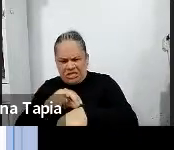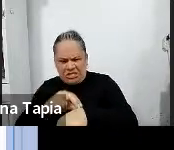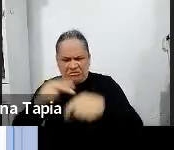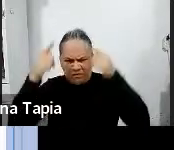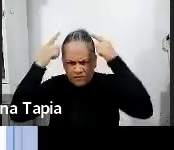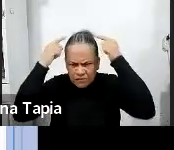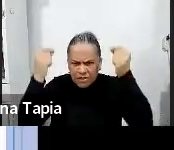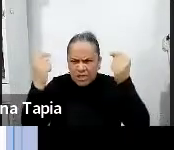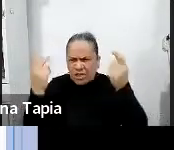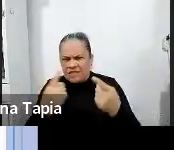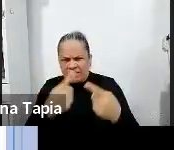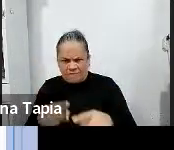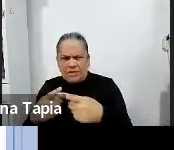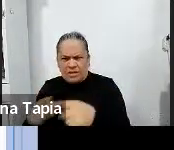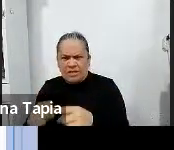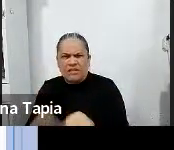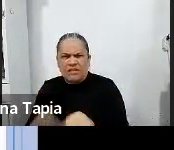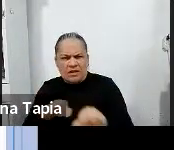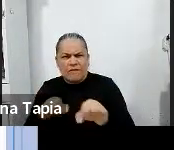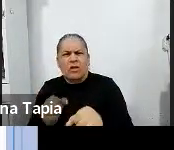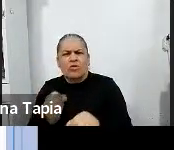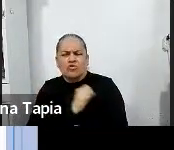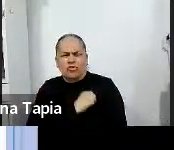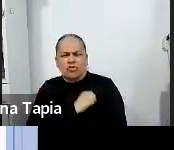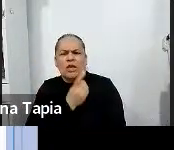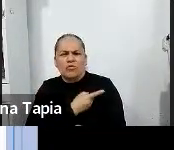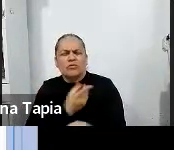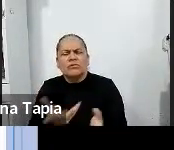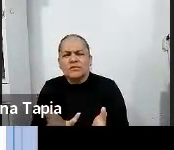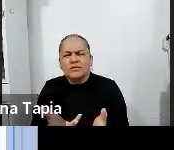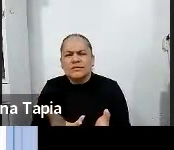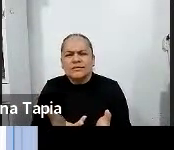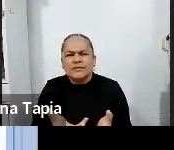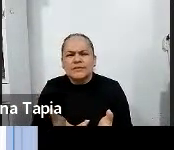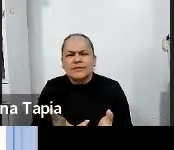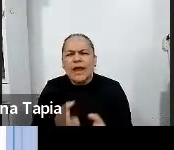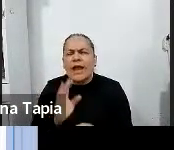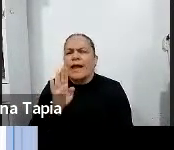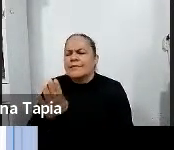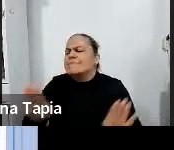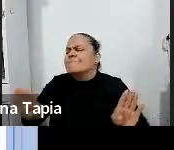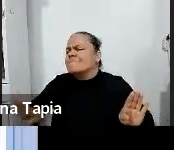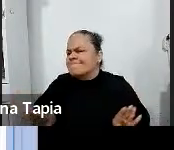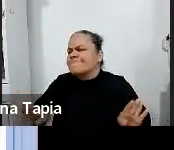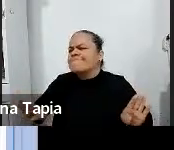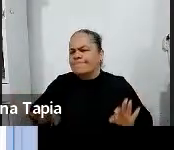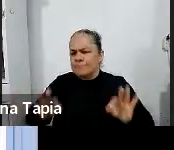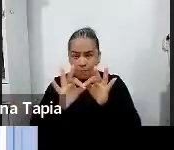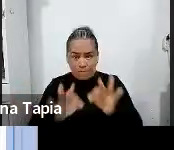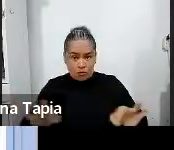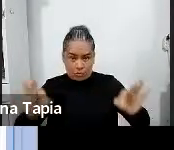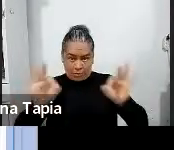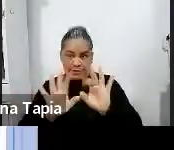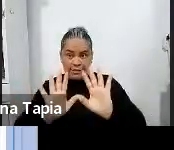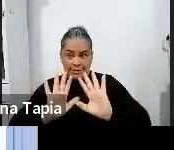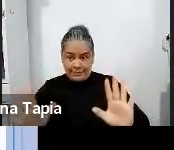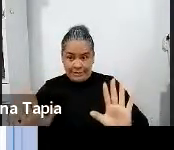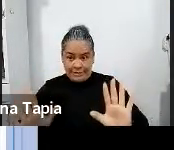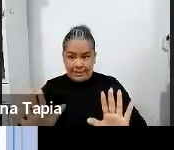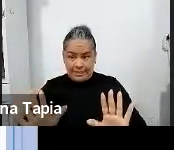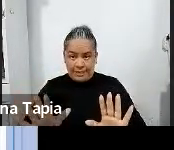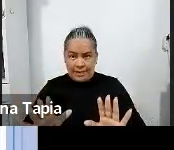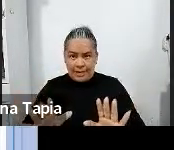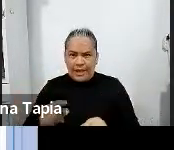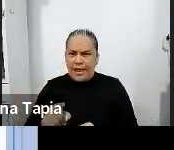esta característica de ser prosociales. Es decir, hay algo que ya nos permite trabajar dentro del